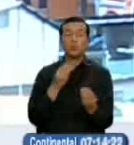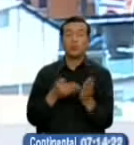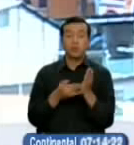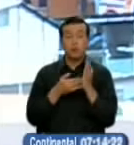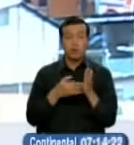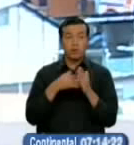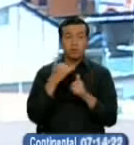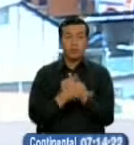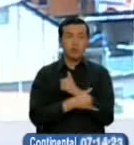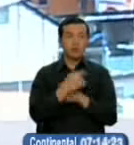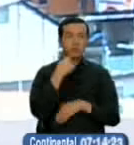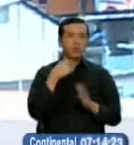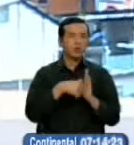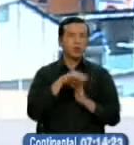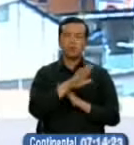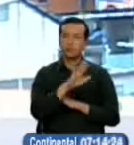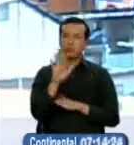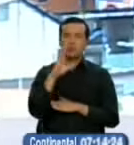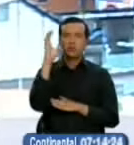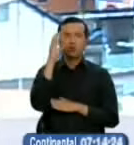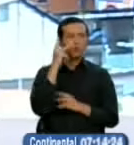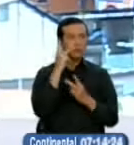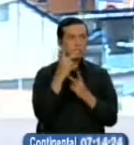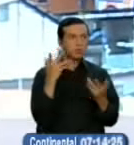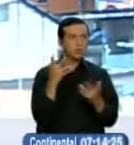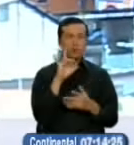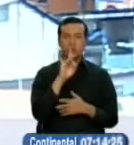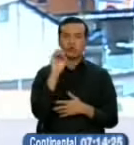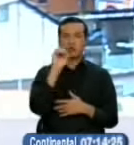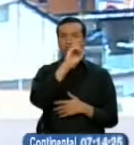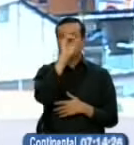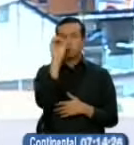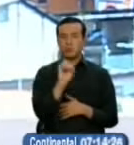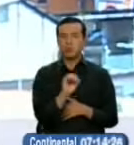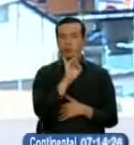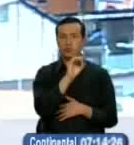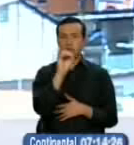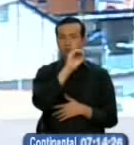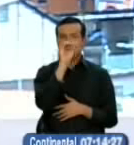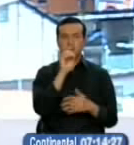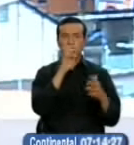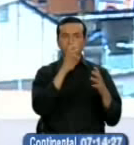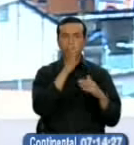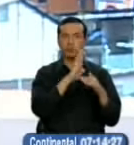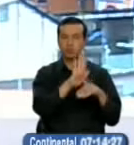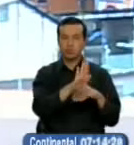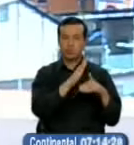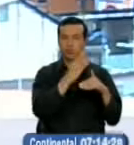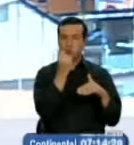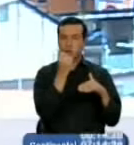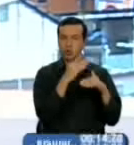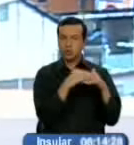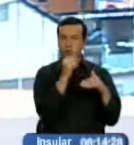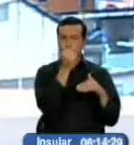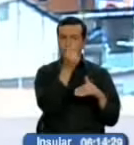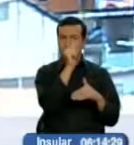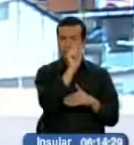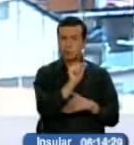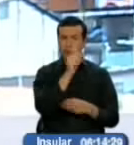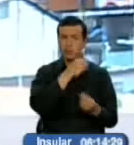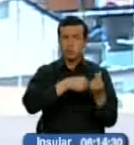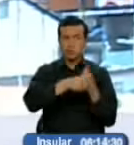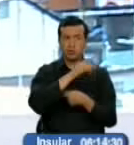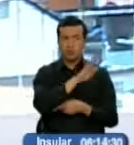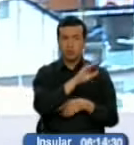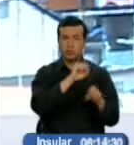en los países, como en este caso de Colombia, tiene un 80% de devaluación, o sea, de su moneda. La inversión social en